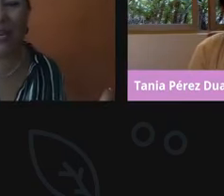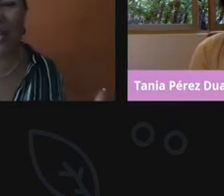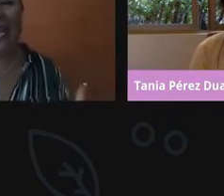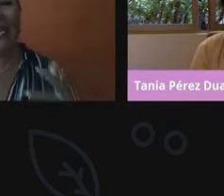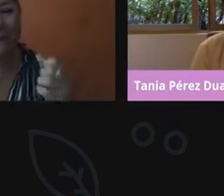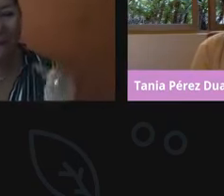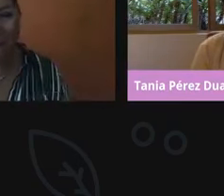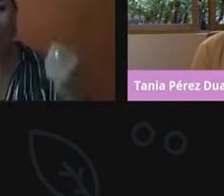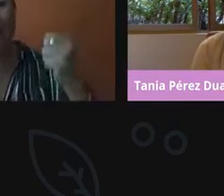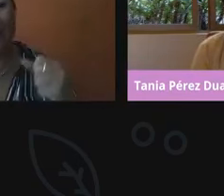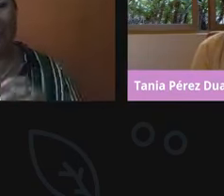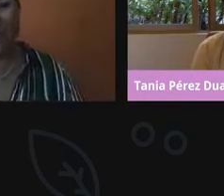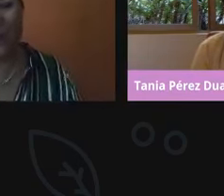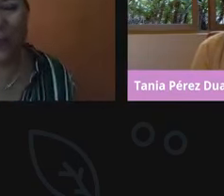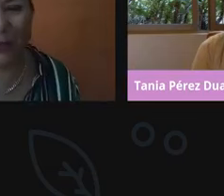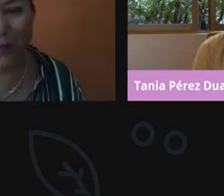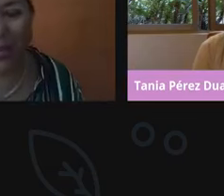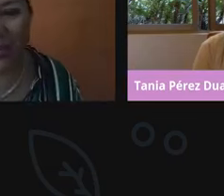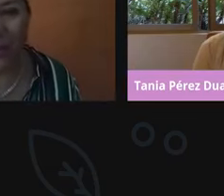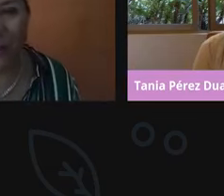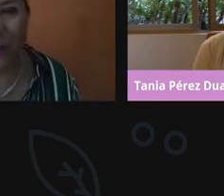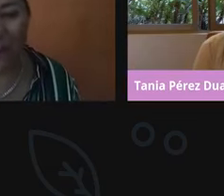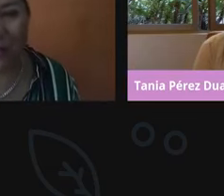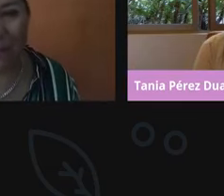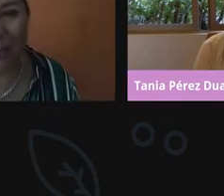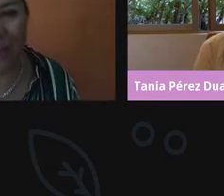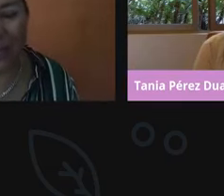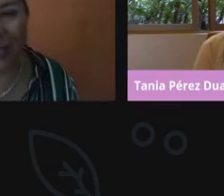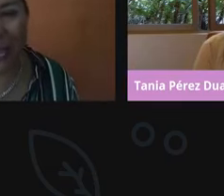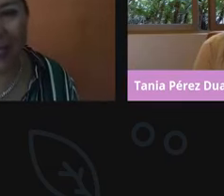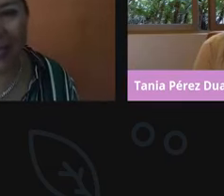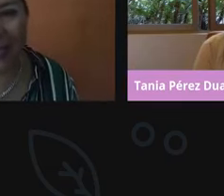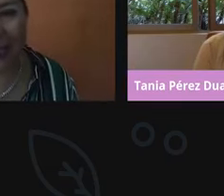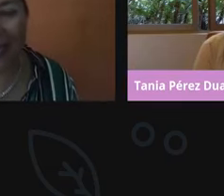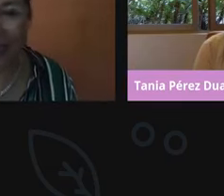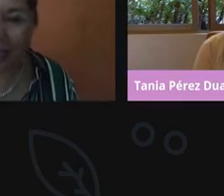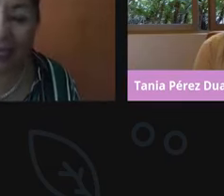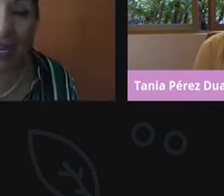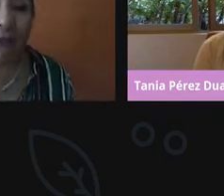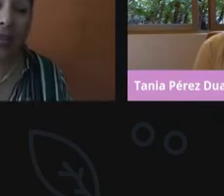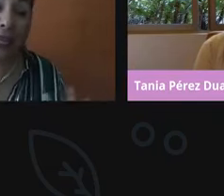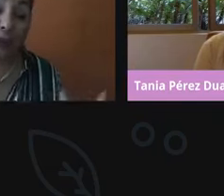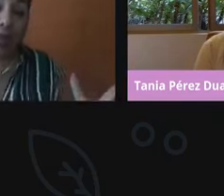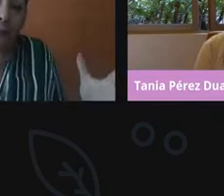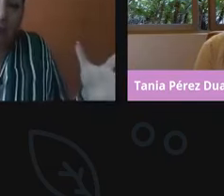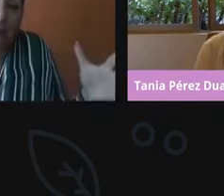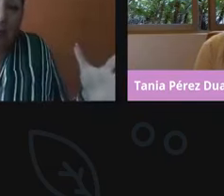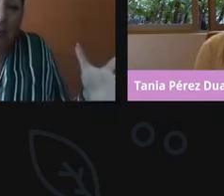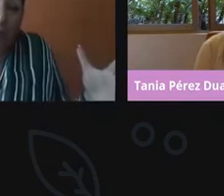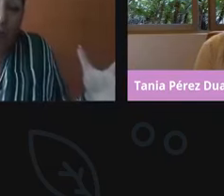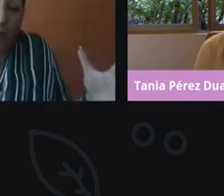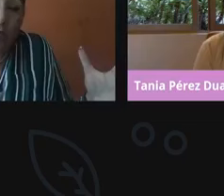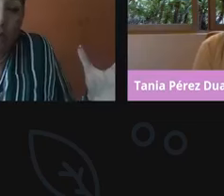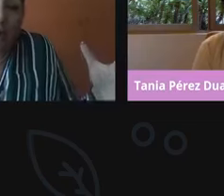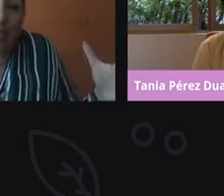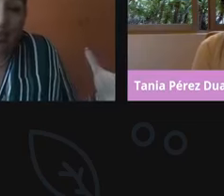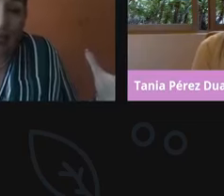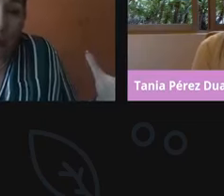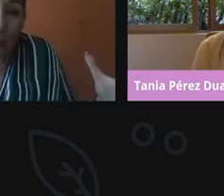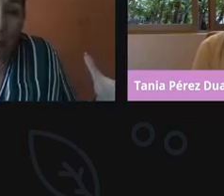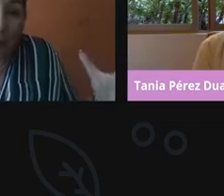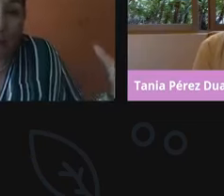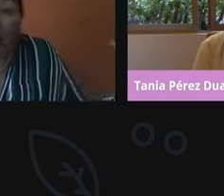su agenda, tenemos el honor de contar con su participación esta tarde en Charlas de Café. Y digo tarde porque se va a ir haciendo de noche.